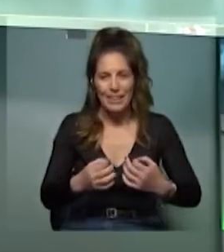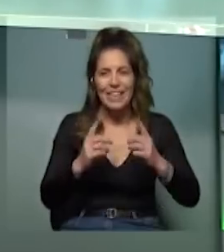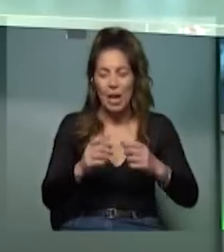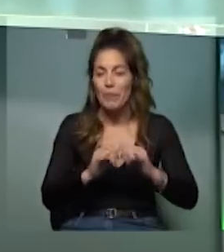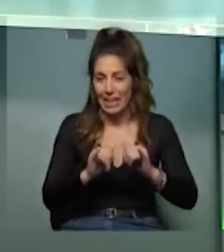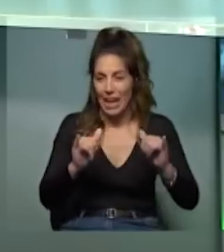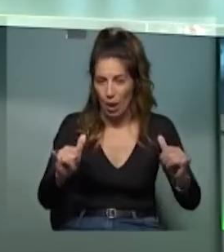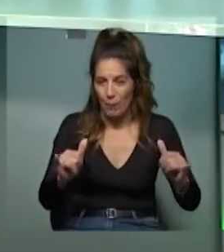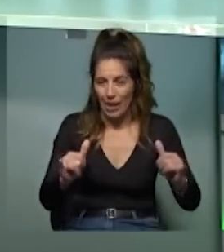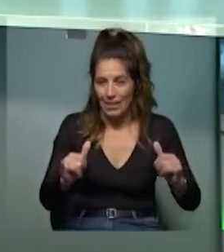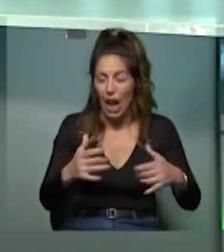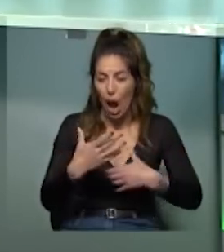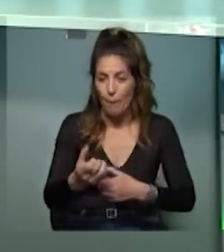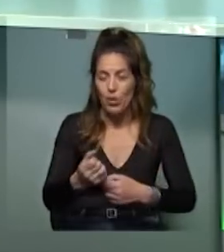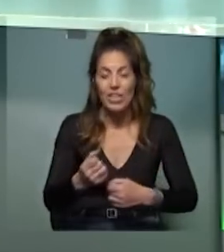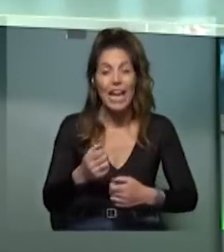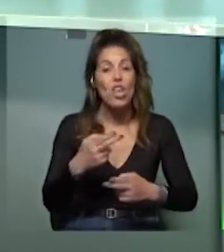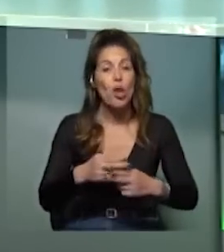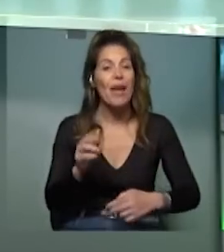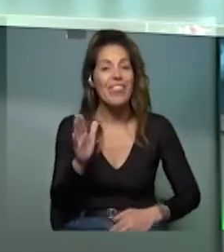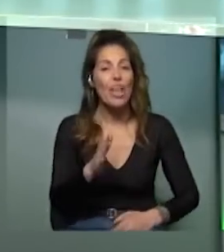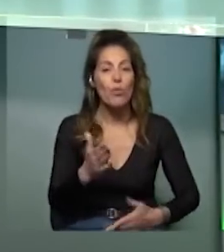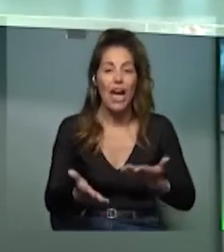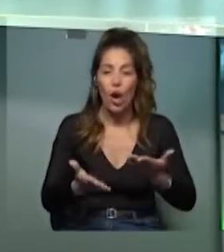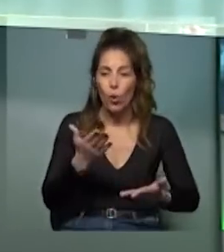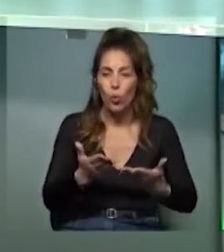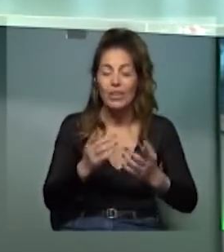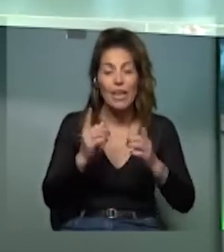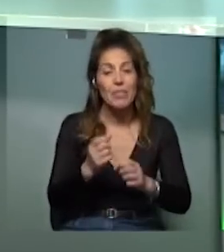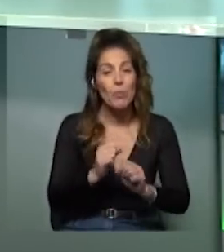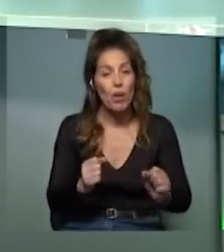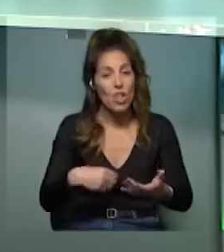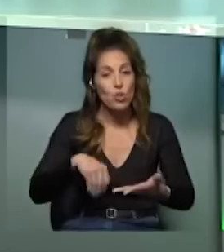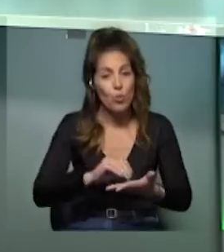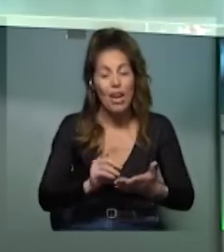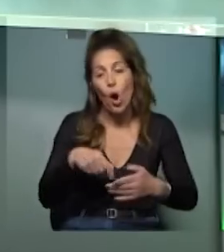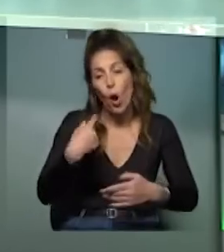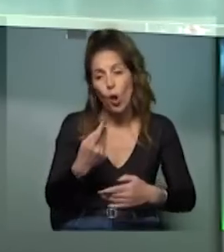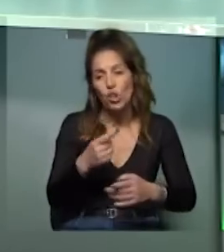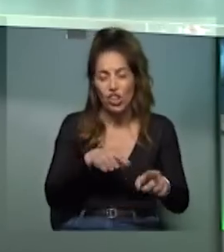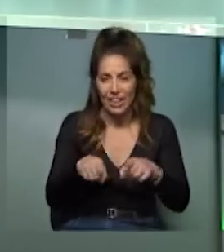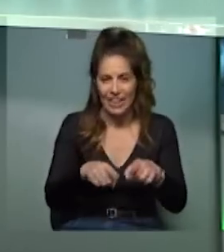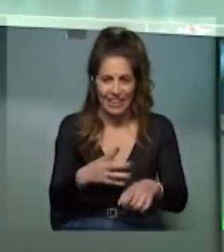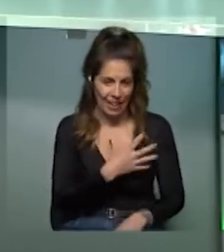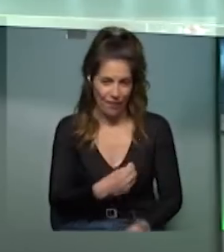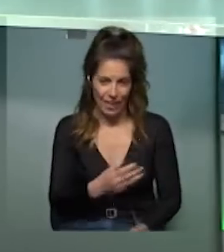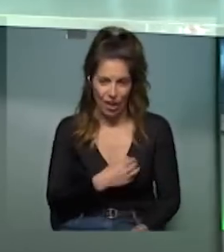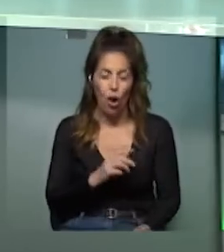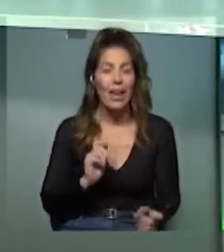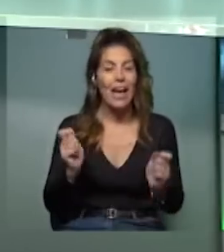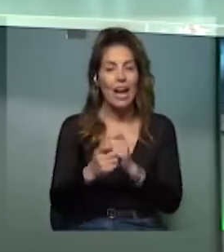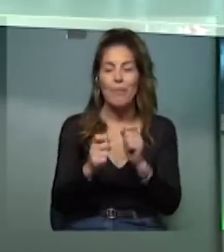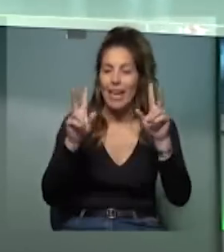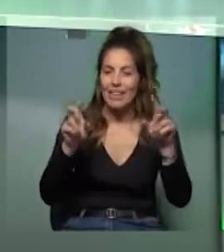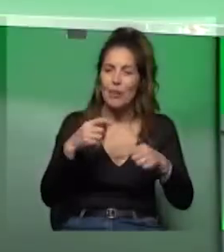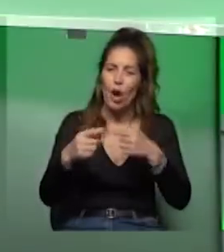la campaña que se llama deuda justa Eh Al igual que también se pueden llegar a sumar otros dirigentes blancos Así es ahora sí vamos a cambiar de tema pero